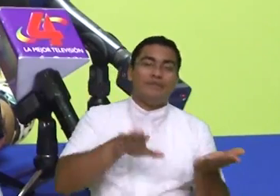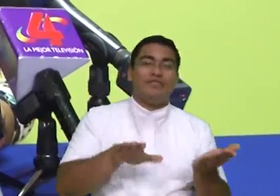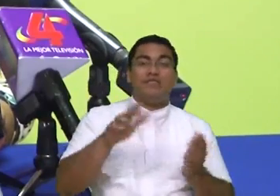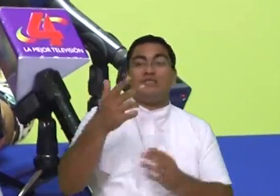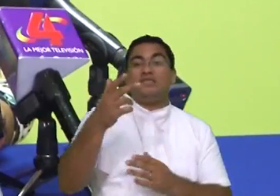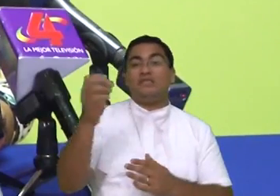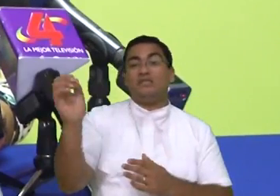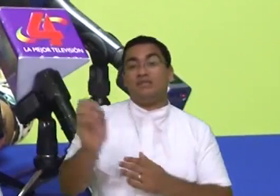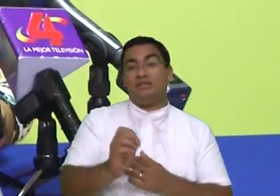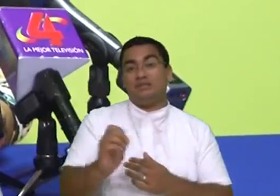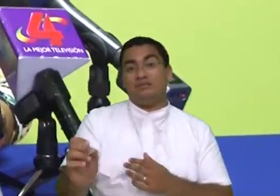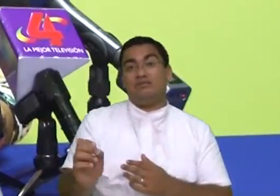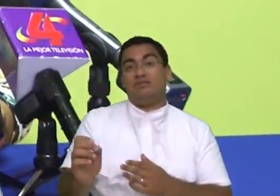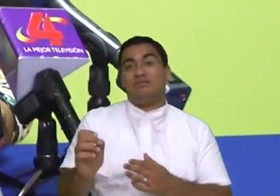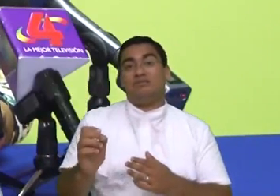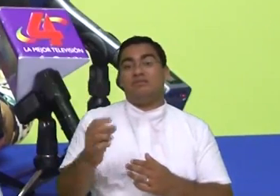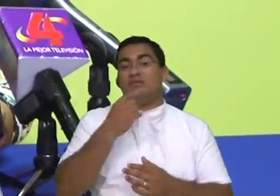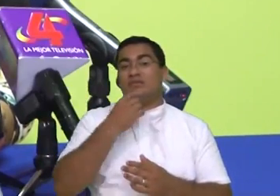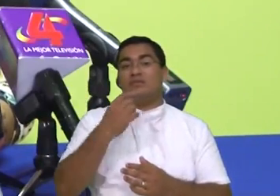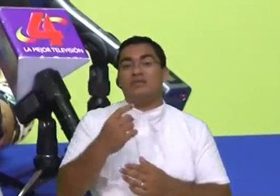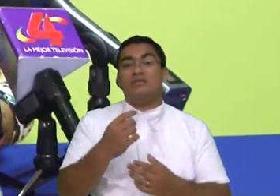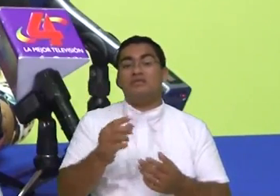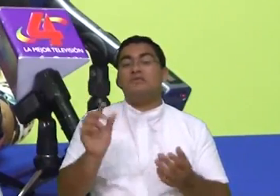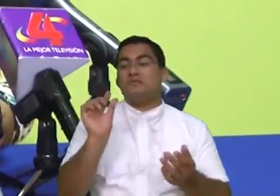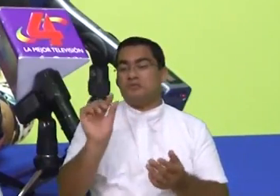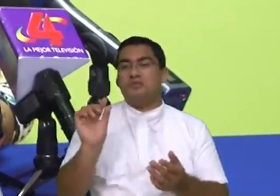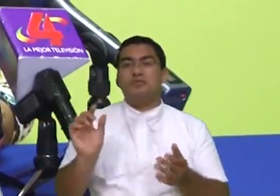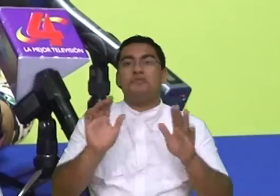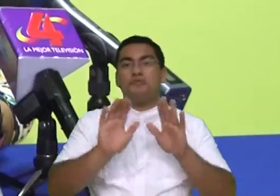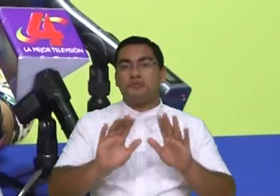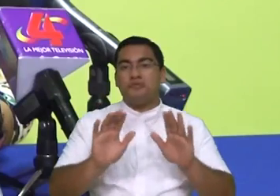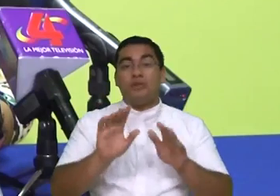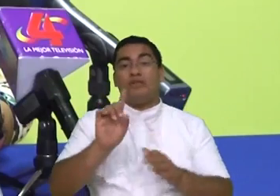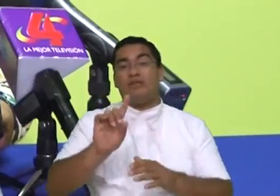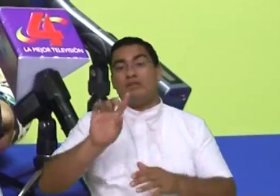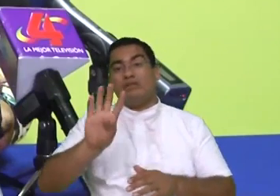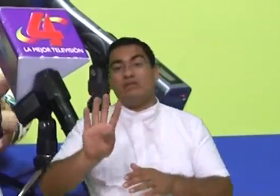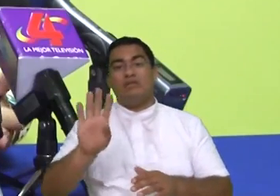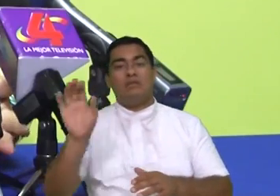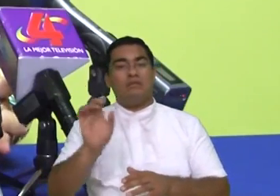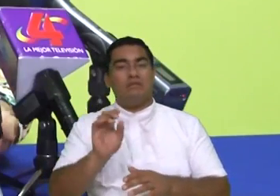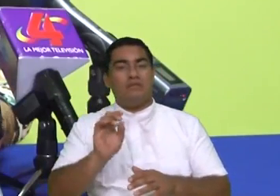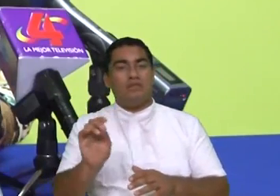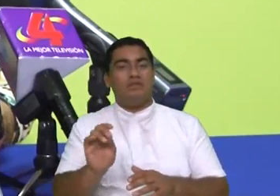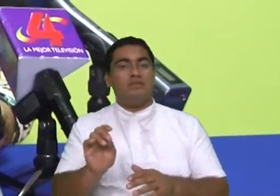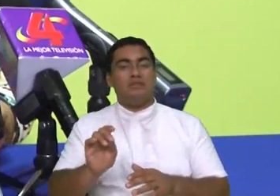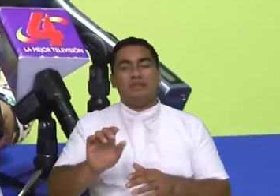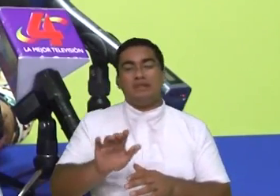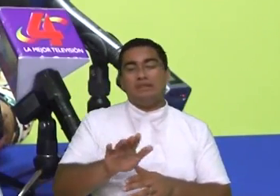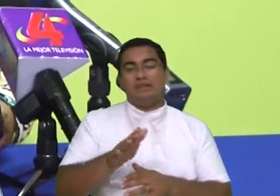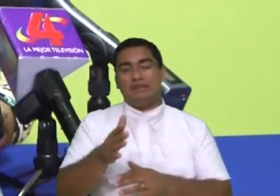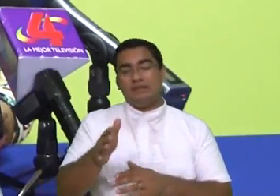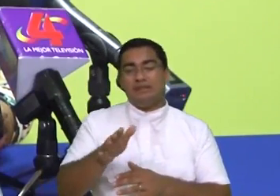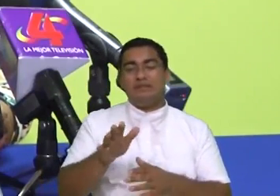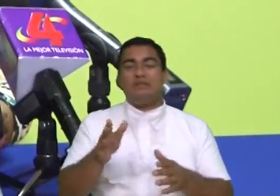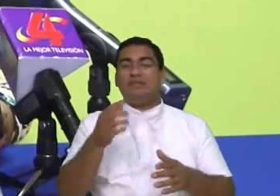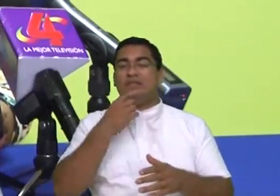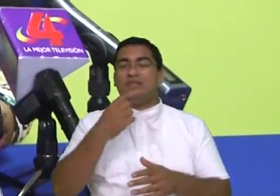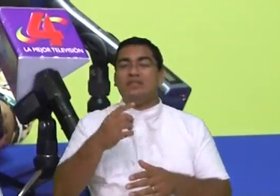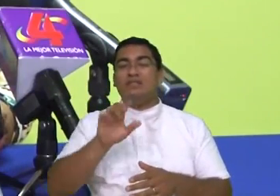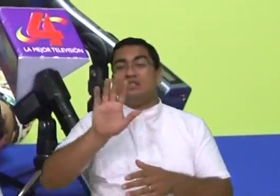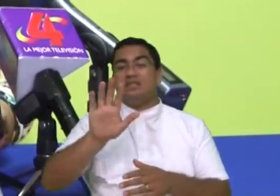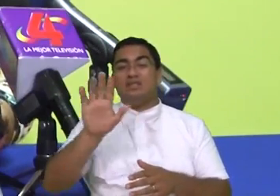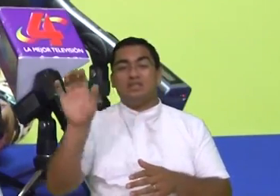80% de los casos desarrollan cuadros leves, el 14% desarrollan cuadro severo y solamente